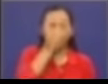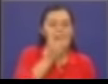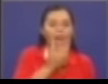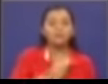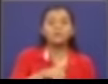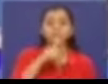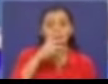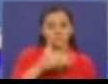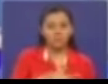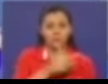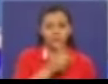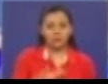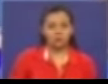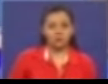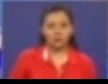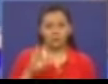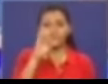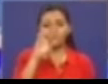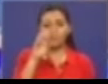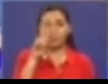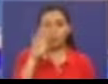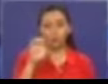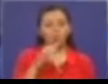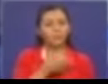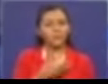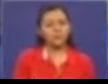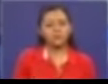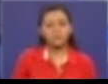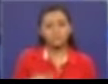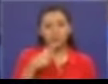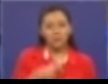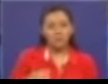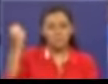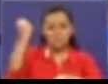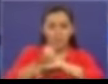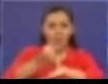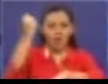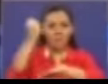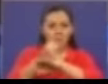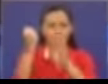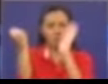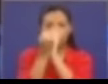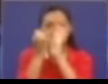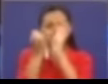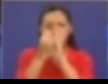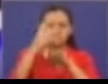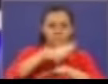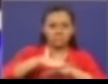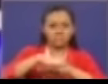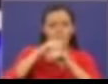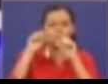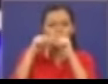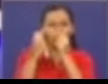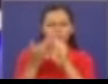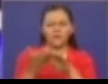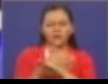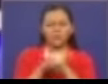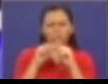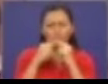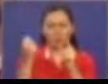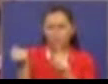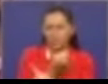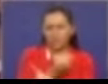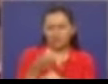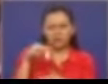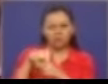FEUE y su presidente, Carlos Muñoz, quien incluso fue apuñalado en su mano por los integrantes del grupo Mariátegui, la agrupación más